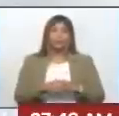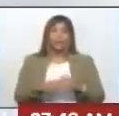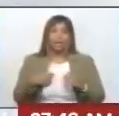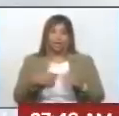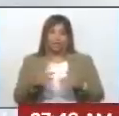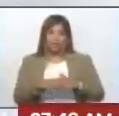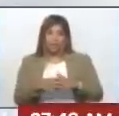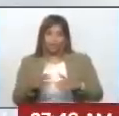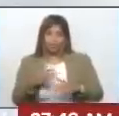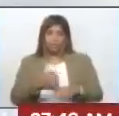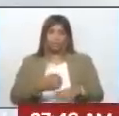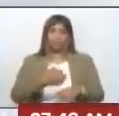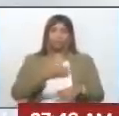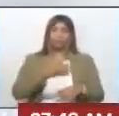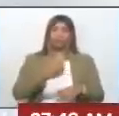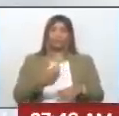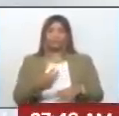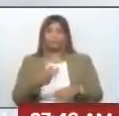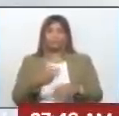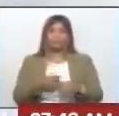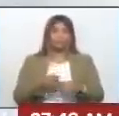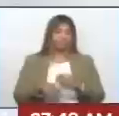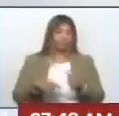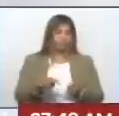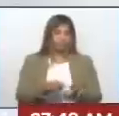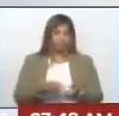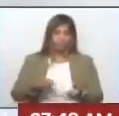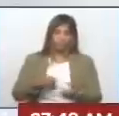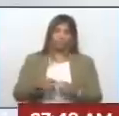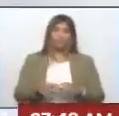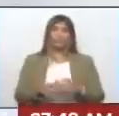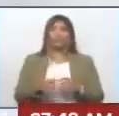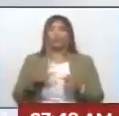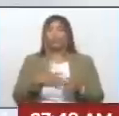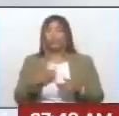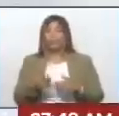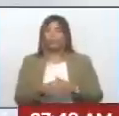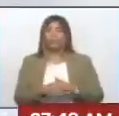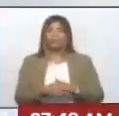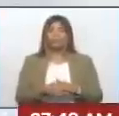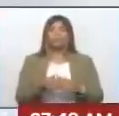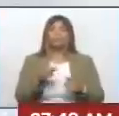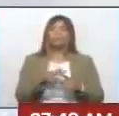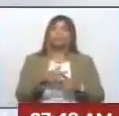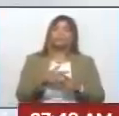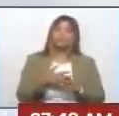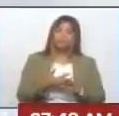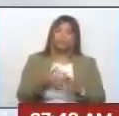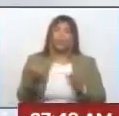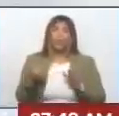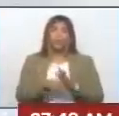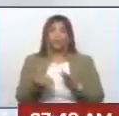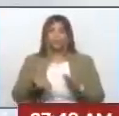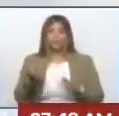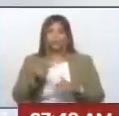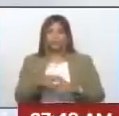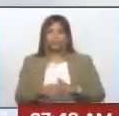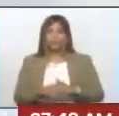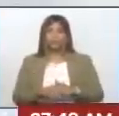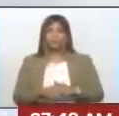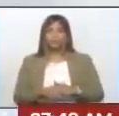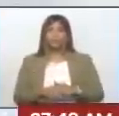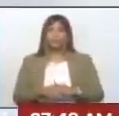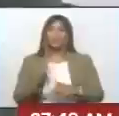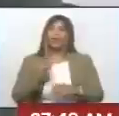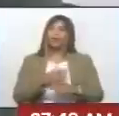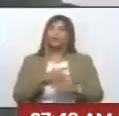apretaron, forzaron incluso la posibilidad de una crisis muy profunda en Venezuela. Por cierto, que hablaba